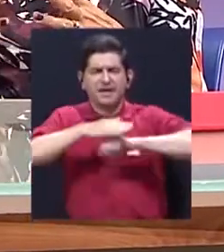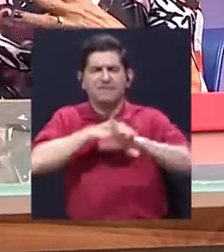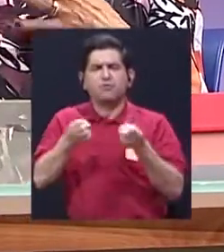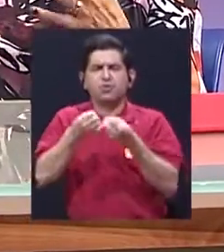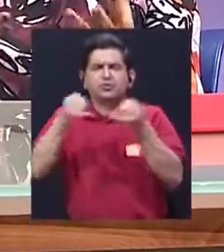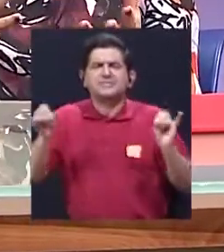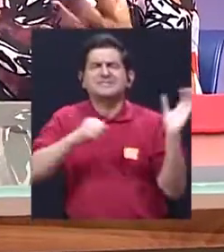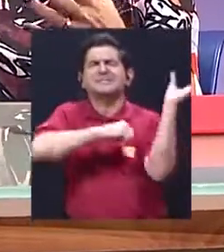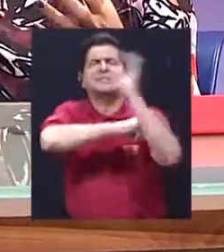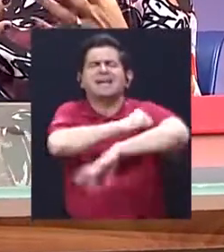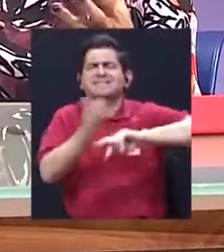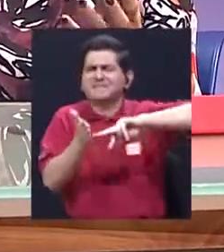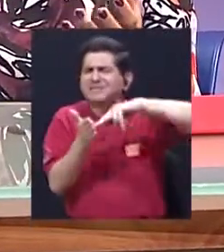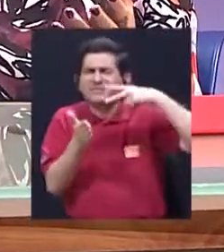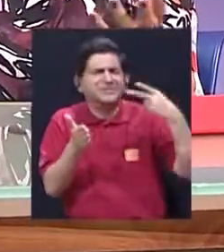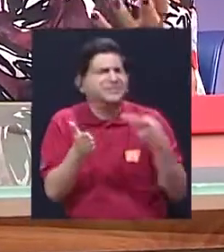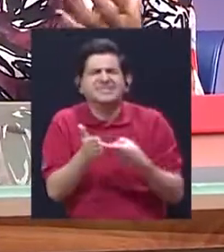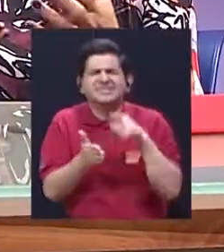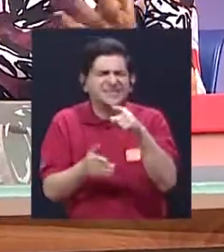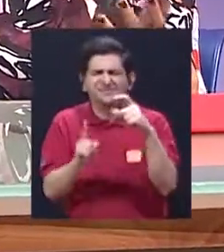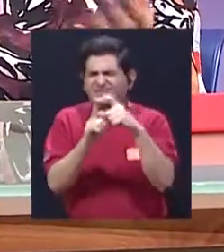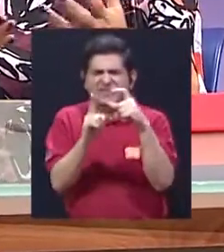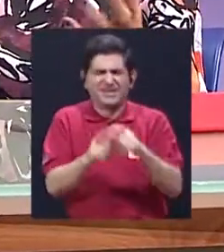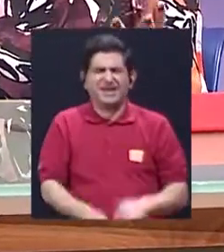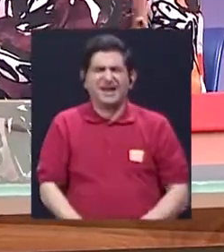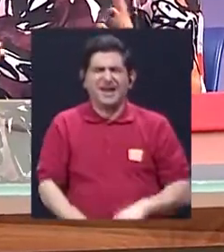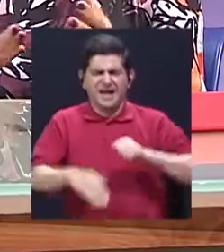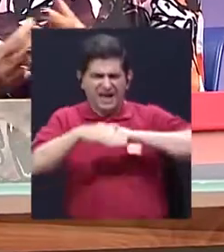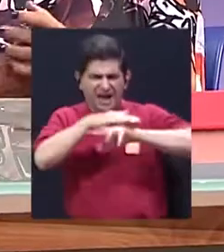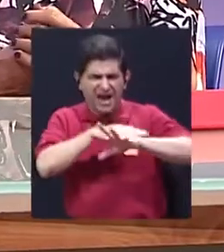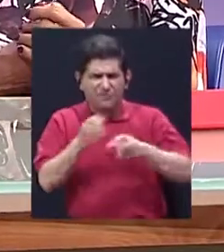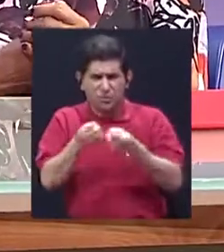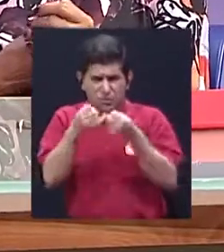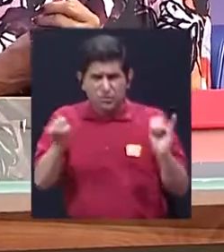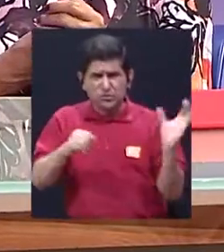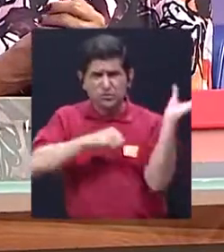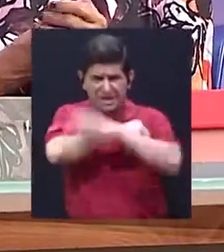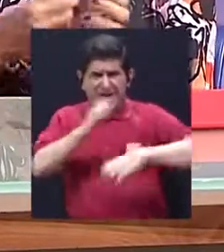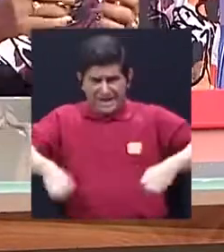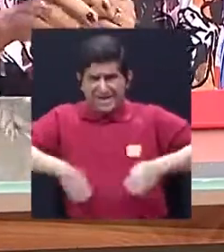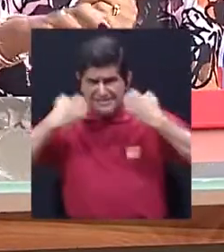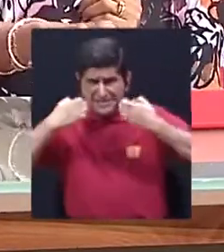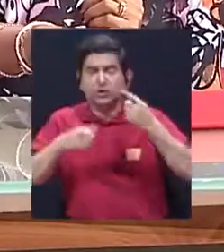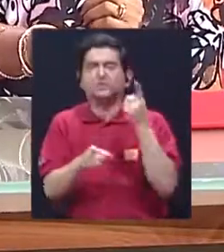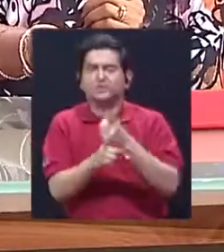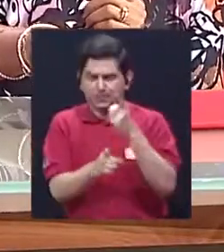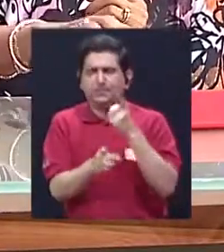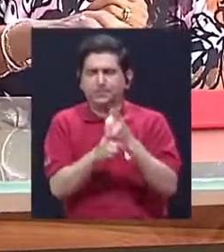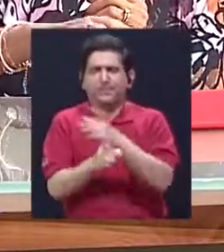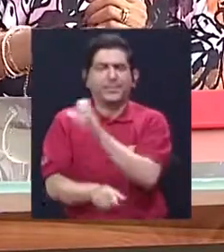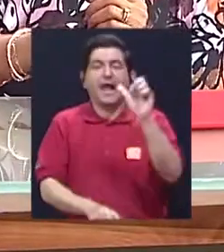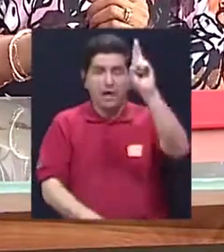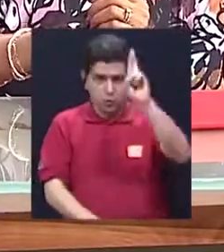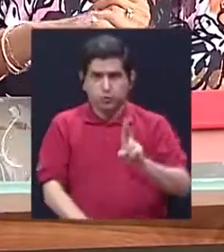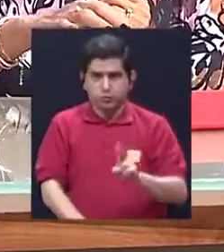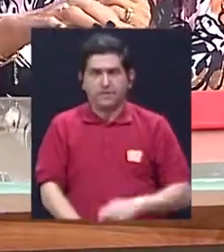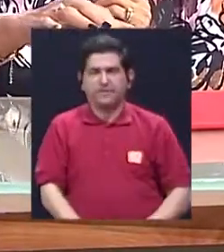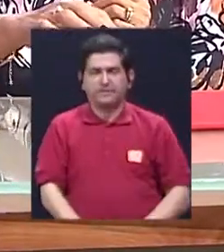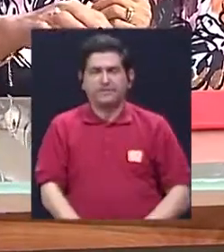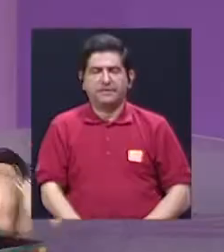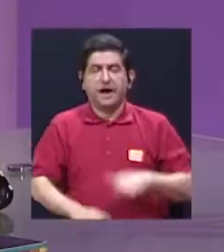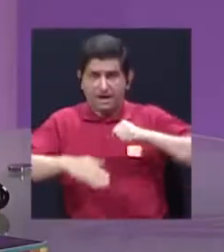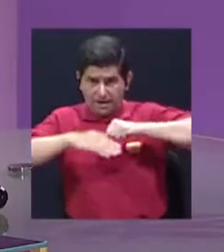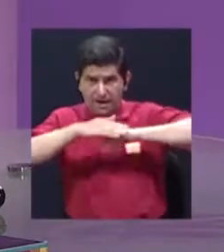¿Qué significa esto de aborto impune? ¿Hay un aborto que no se impune? Sí. Efectivamente, en Costa Rica, el